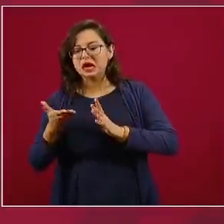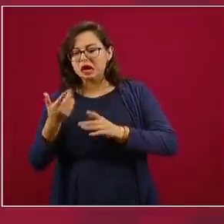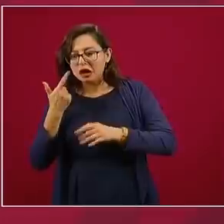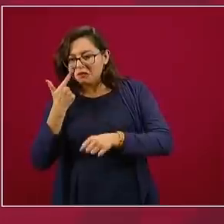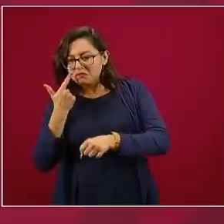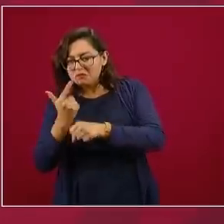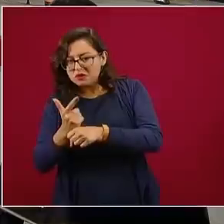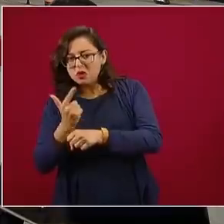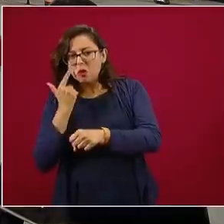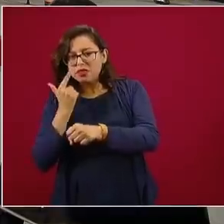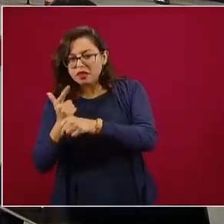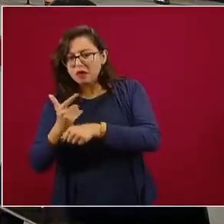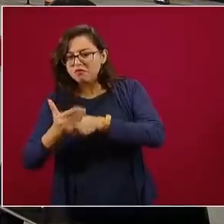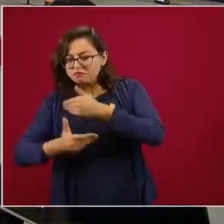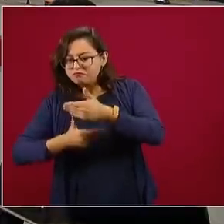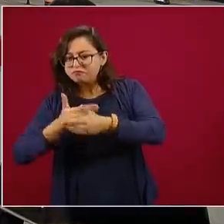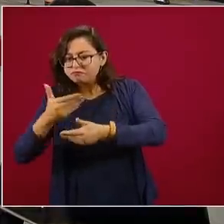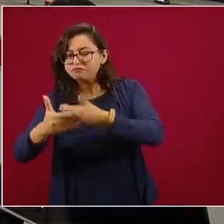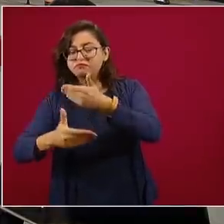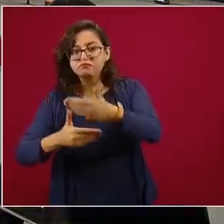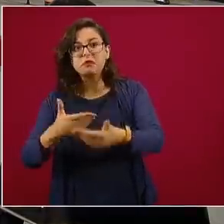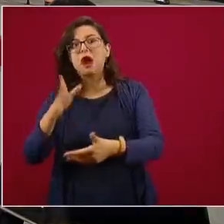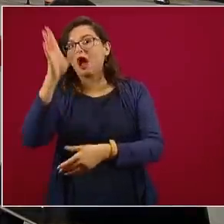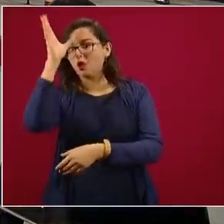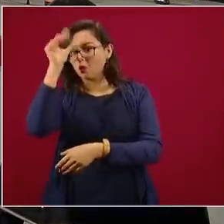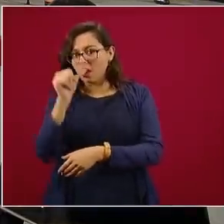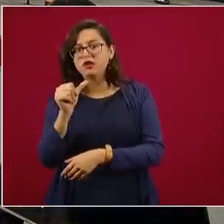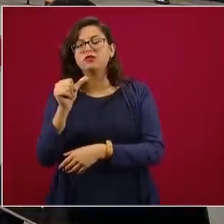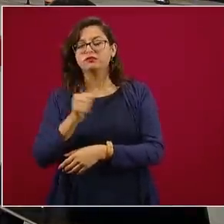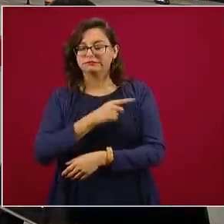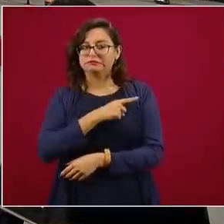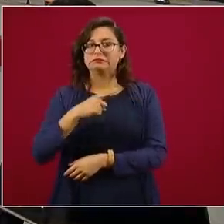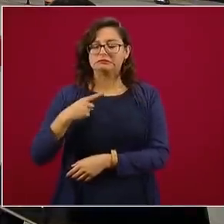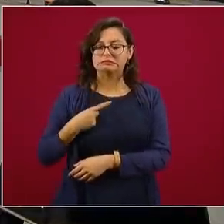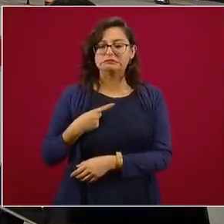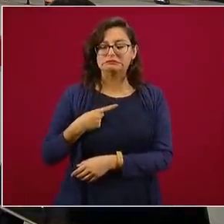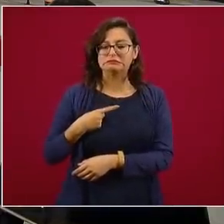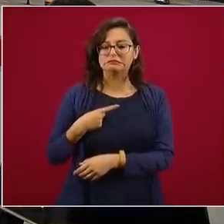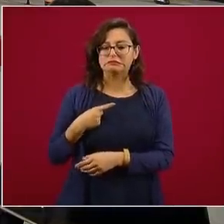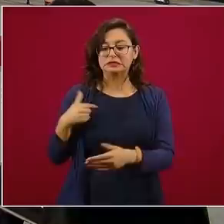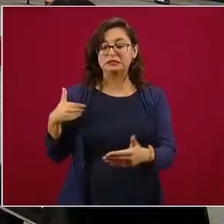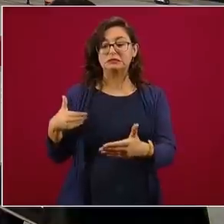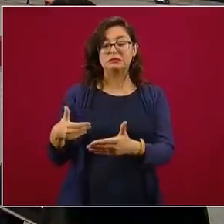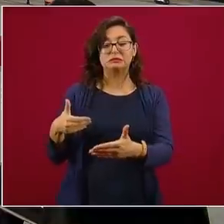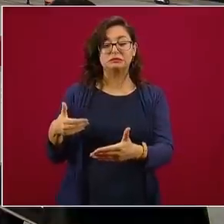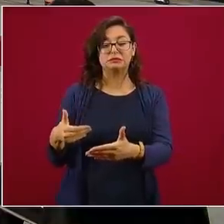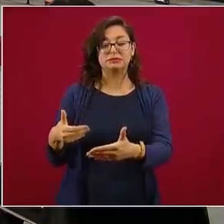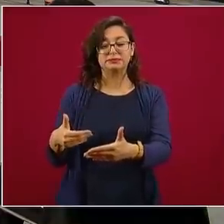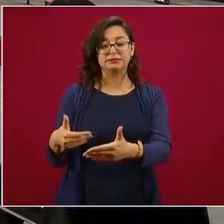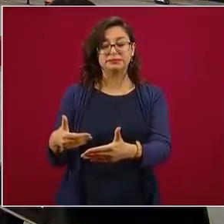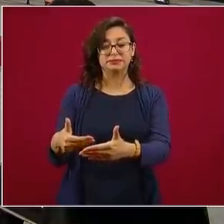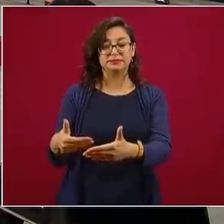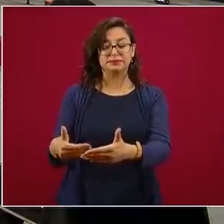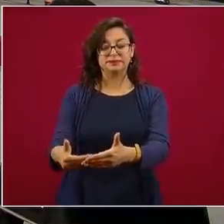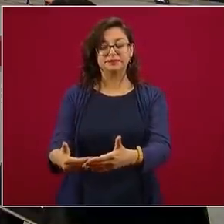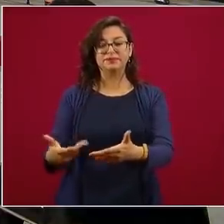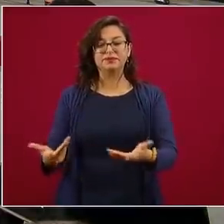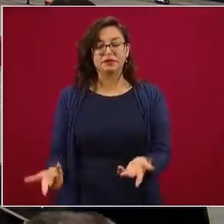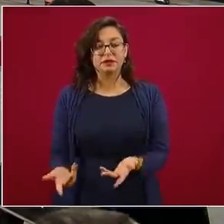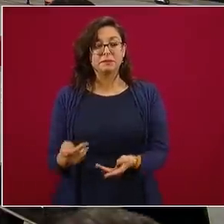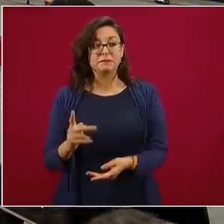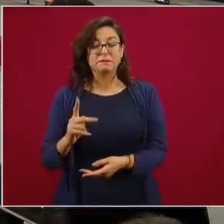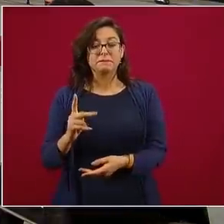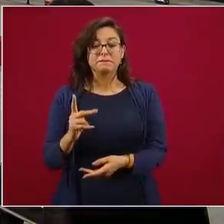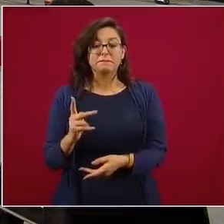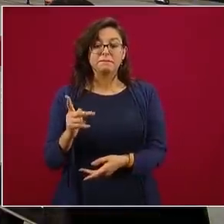la posibilidad de este acuerdo y que nos